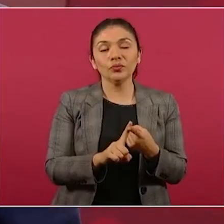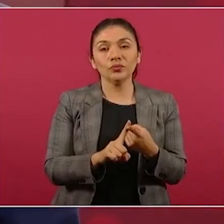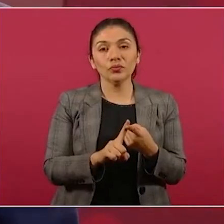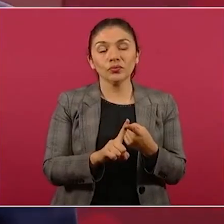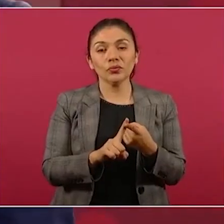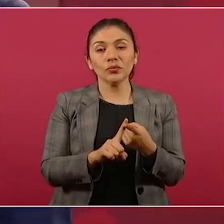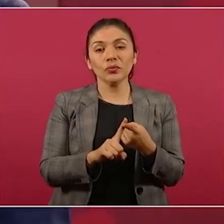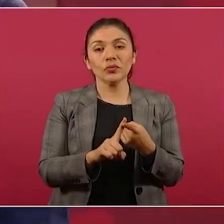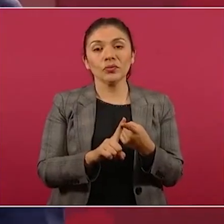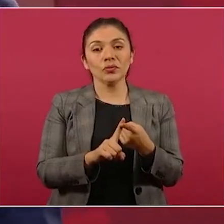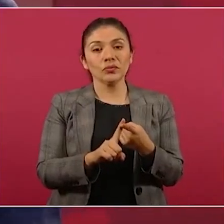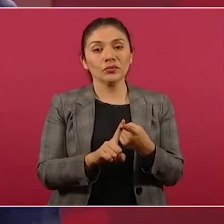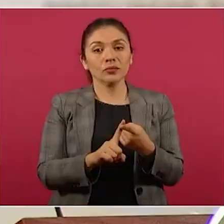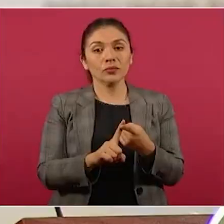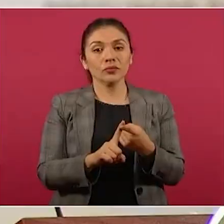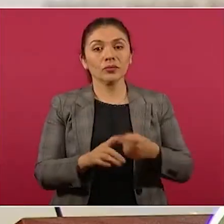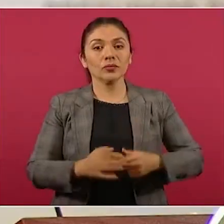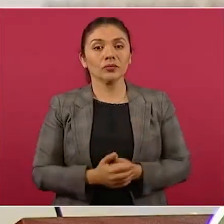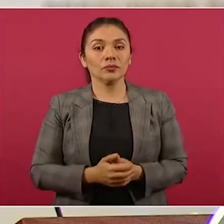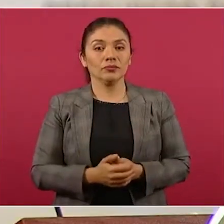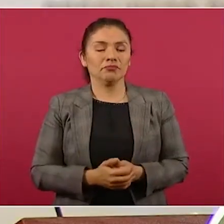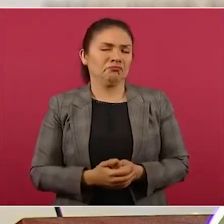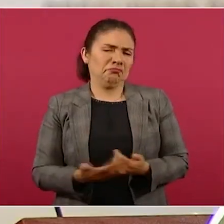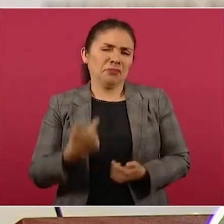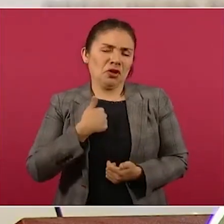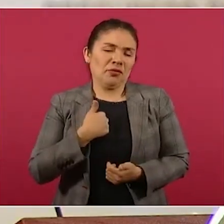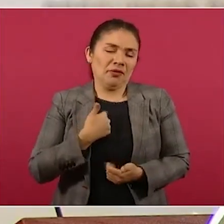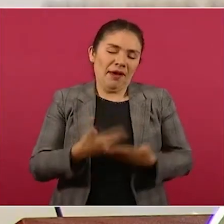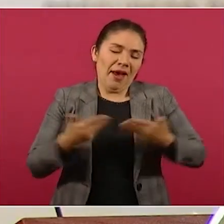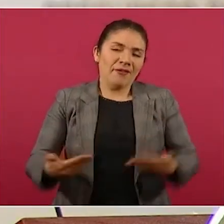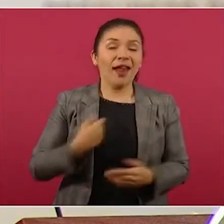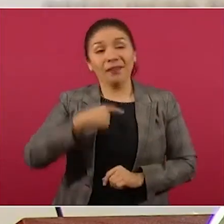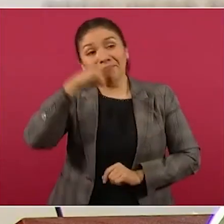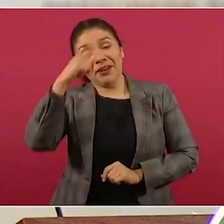¿Sí? Ya estoy muy presumido, pero.